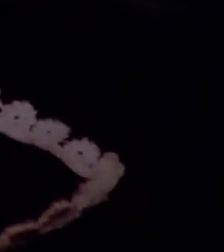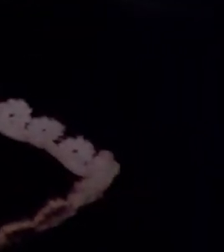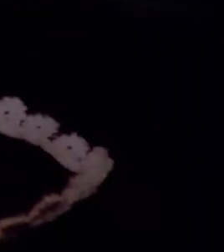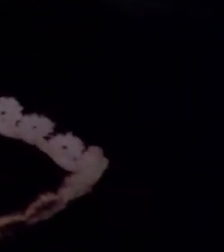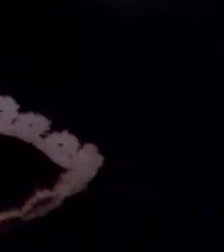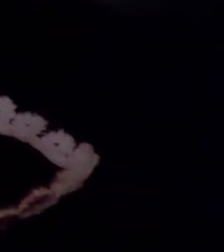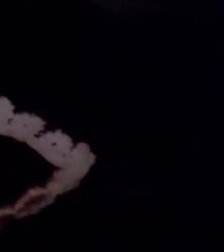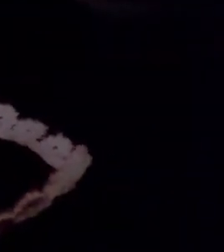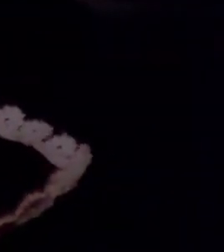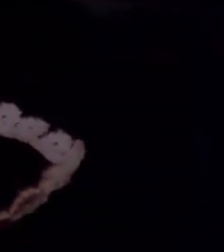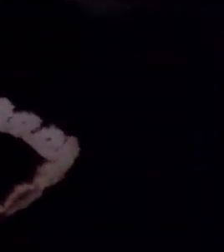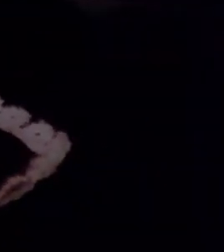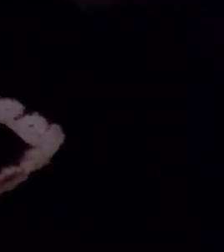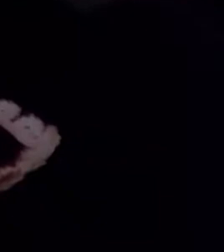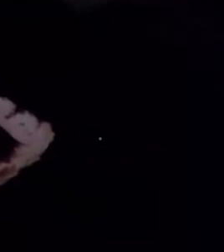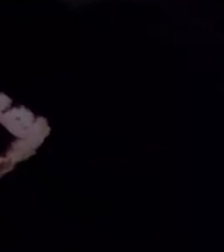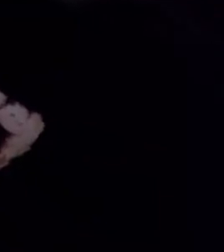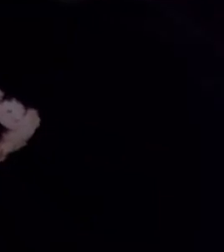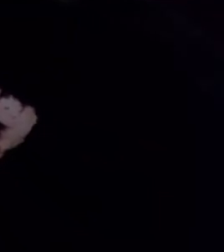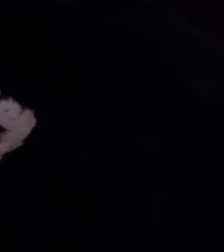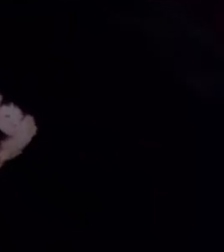mató a tu abuelo de la pena.